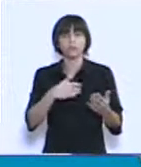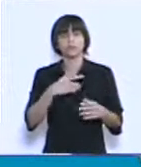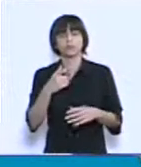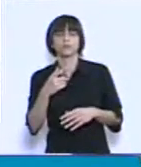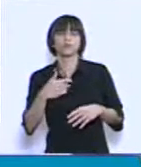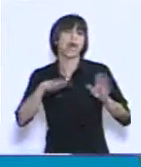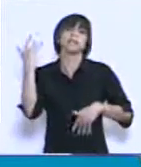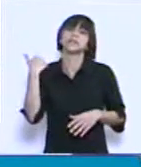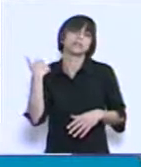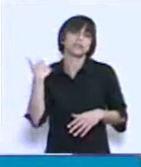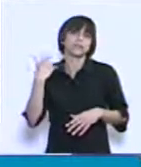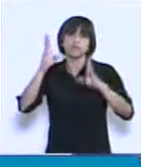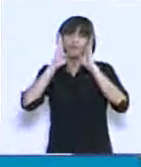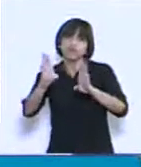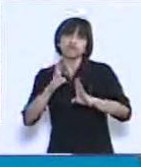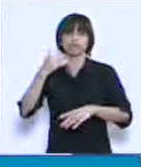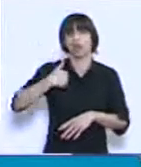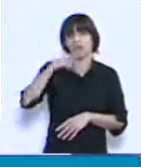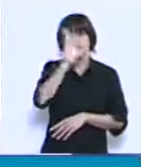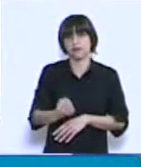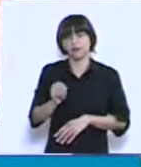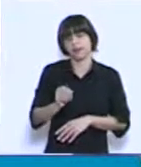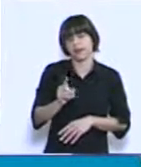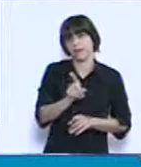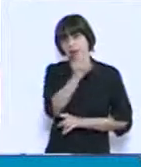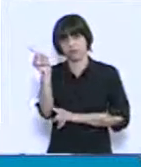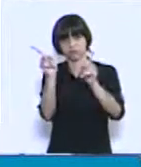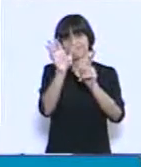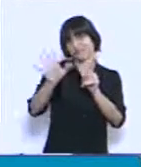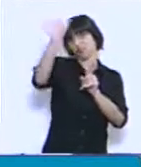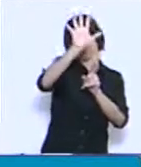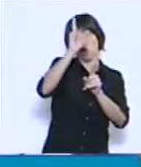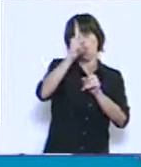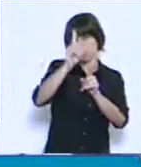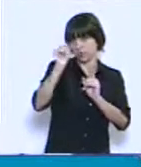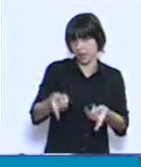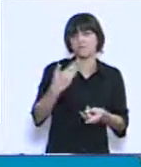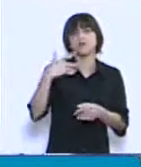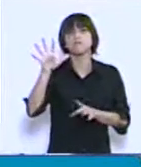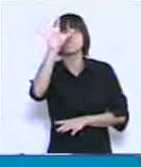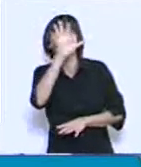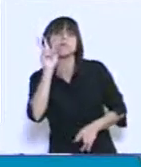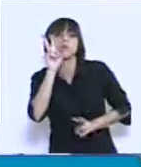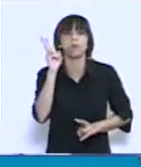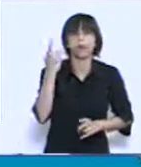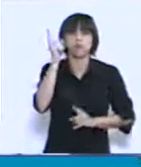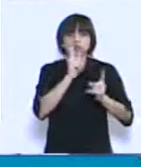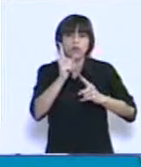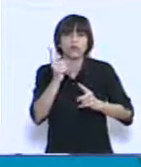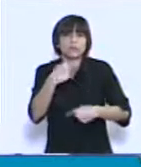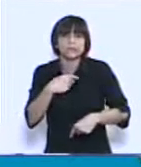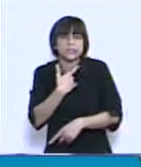y el NOA, la situación de pobreza es estructural. Y estamos hablando de necesidades básicas